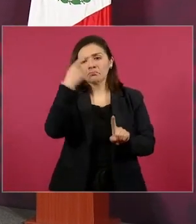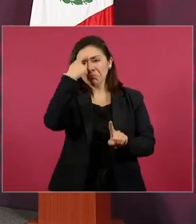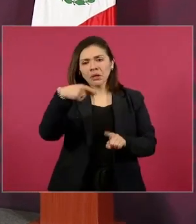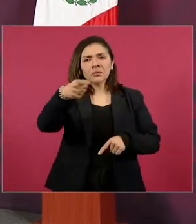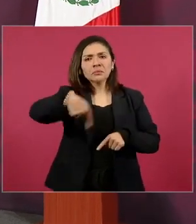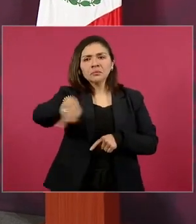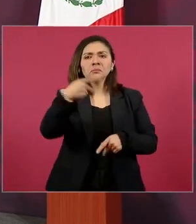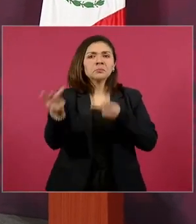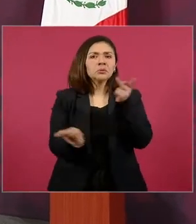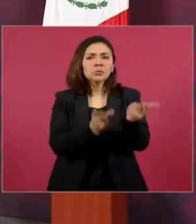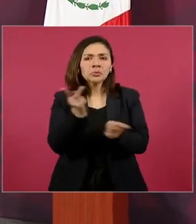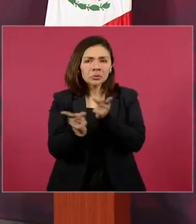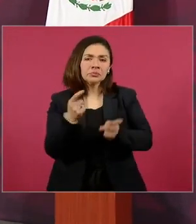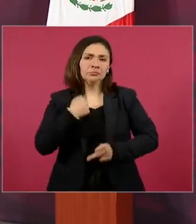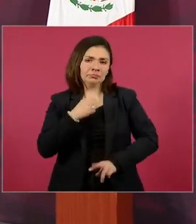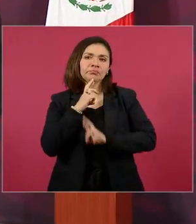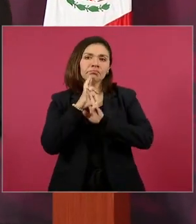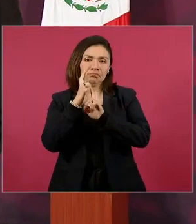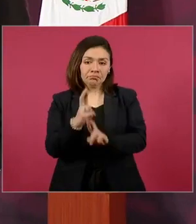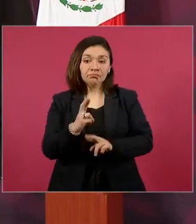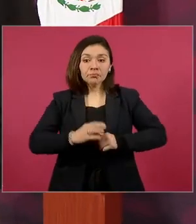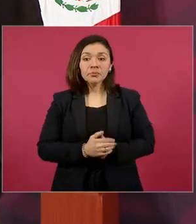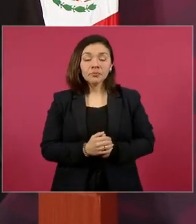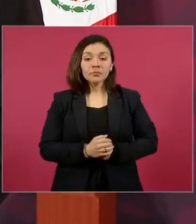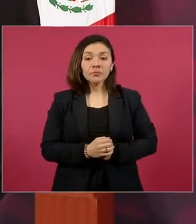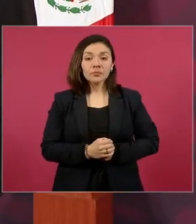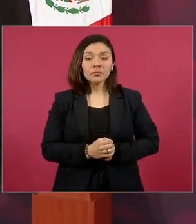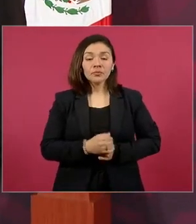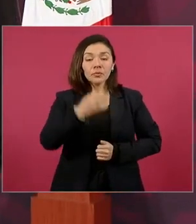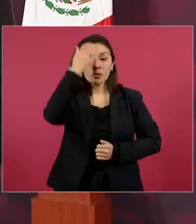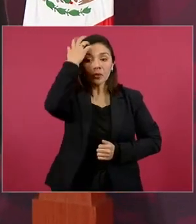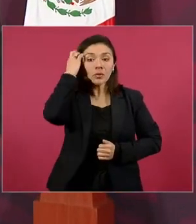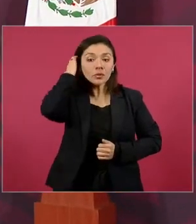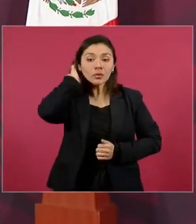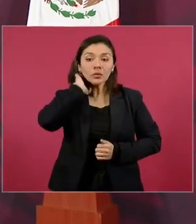contestar preguntas. Nada más tenemos